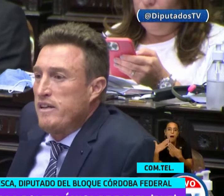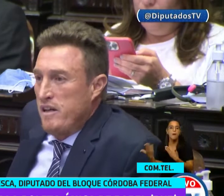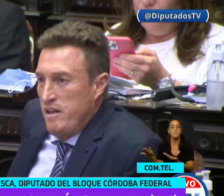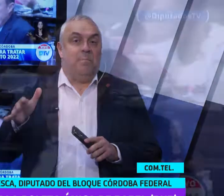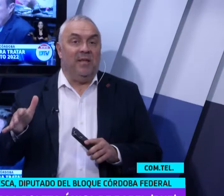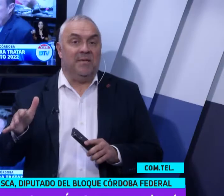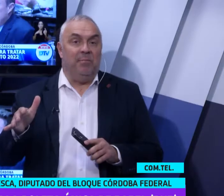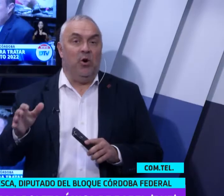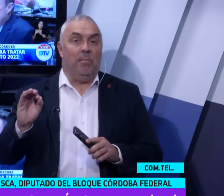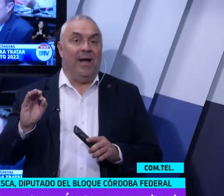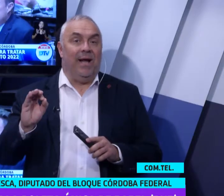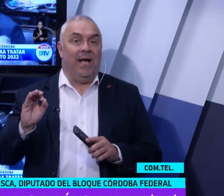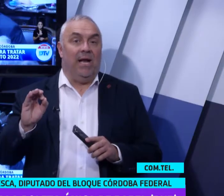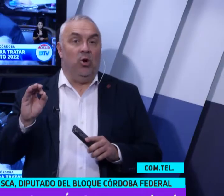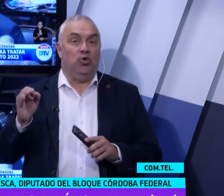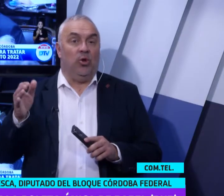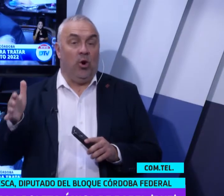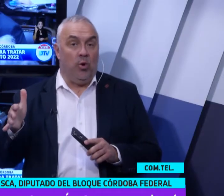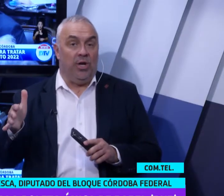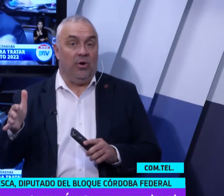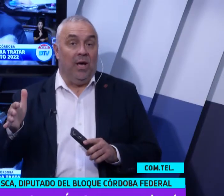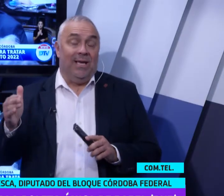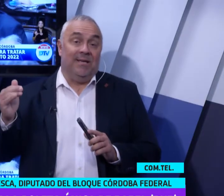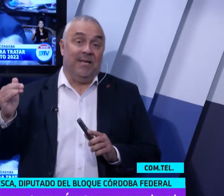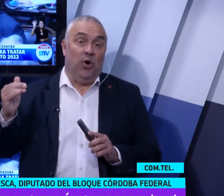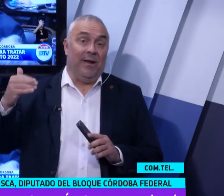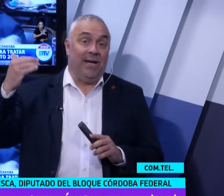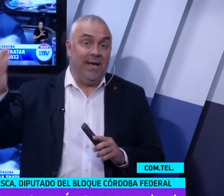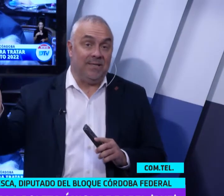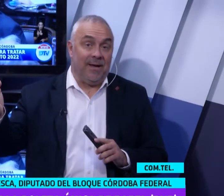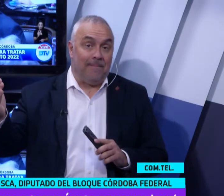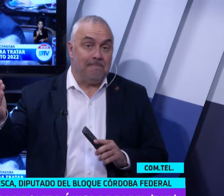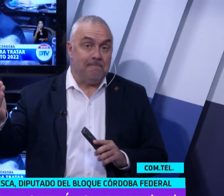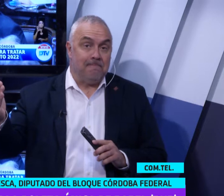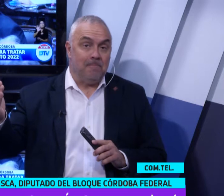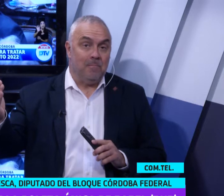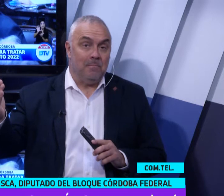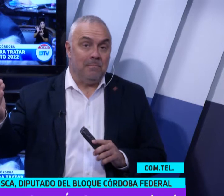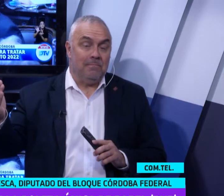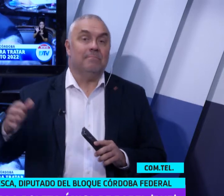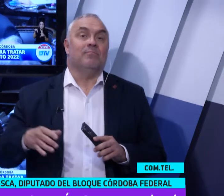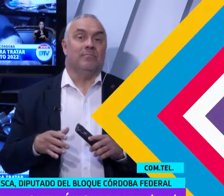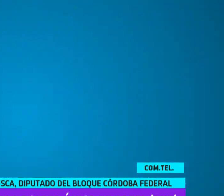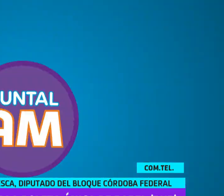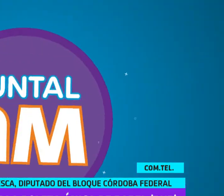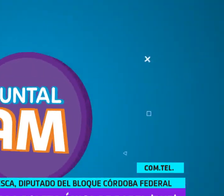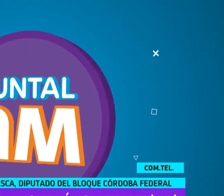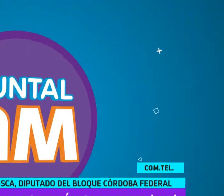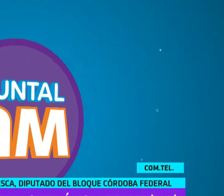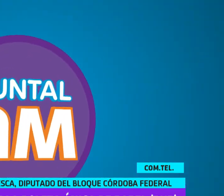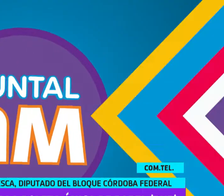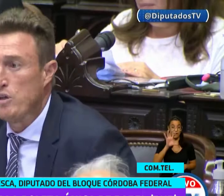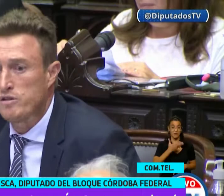ustedes pidieron en principio para el 8 de junio, y si no, para el 15. Exactamente, nosotros lo hemos